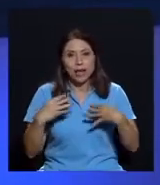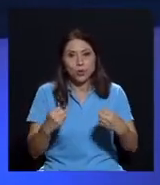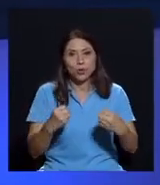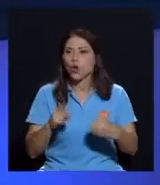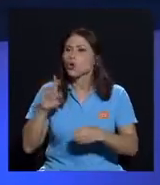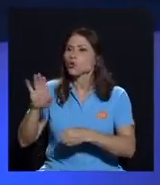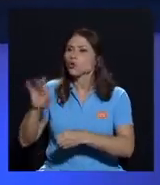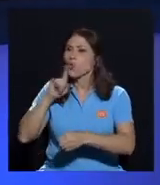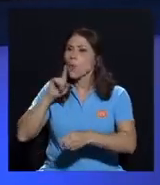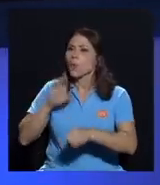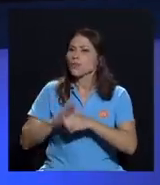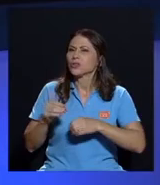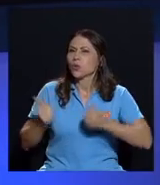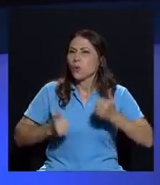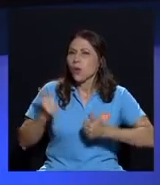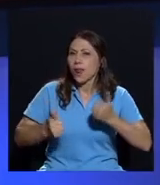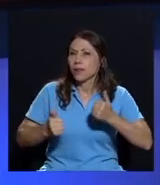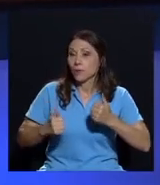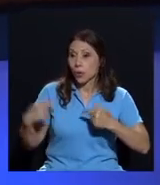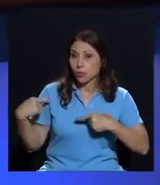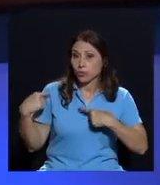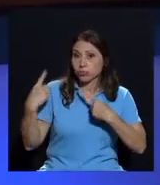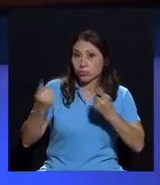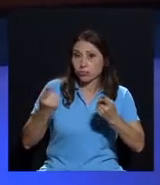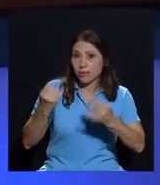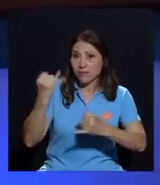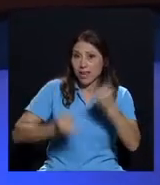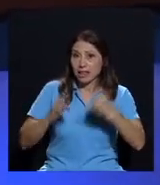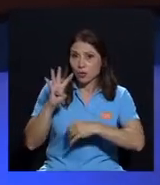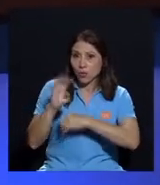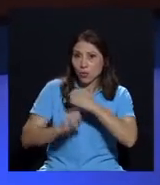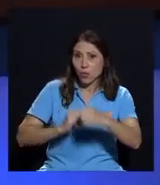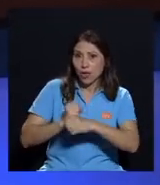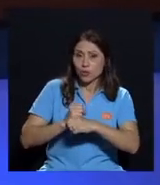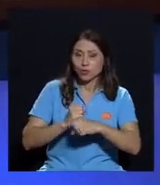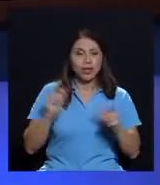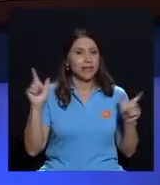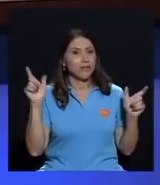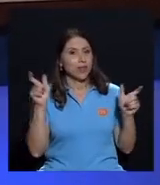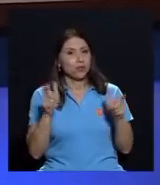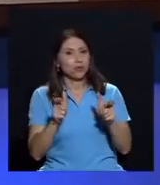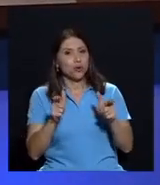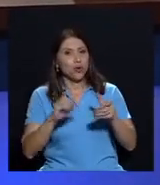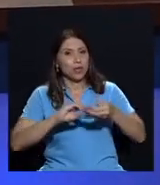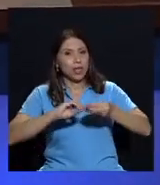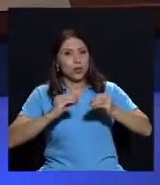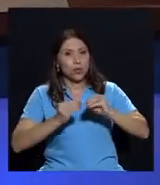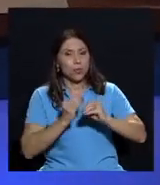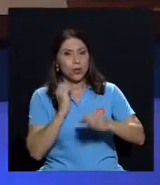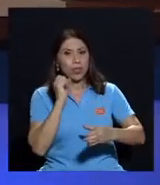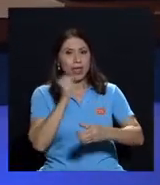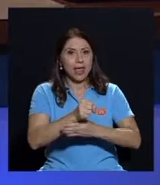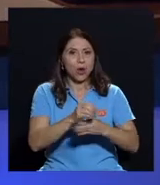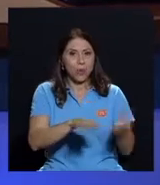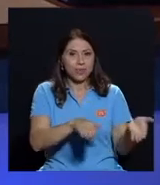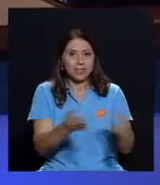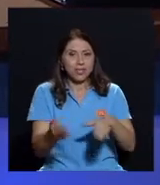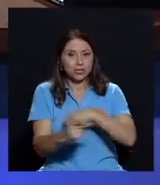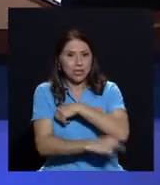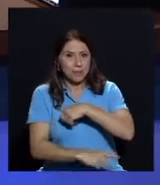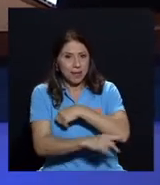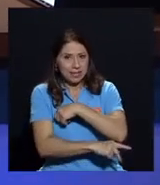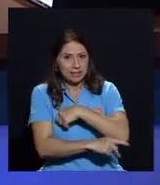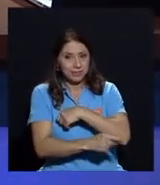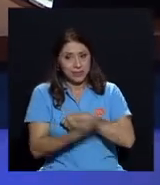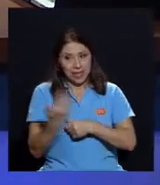concreto en esa materia al final de los cuatro años en una reducción de los índices de homicidios en el país es decir que esa tendencia que hemos visto